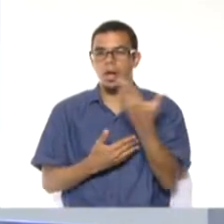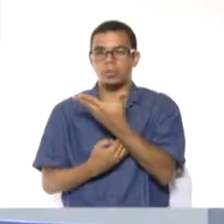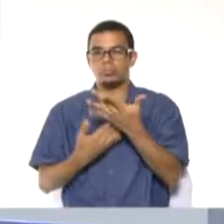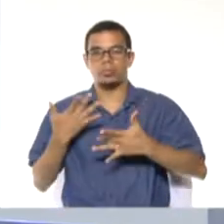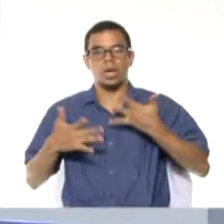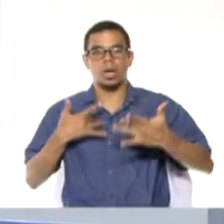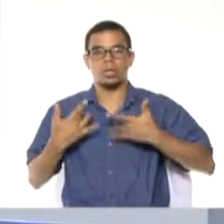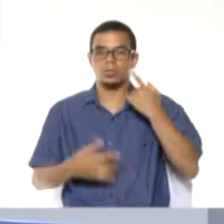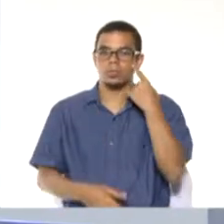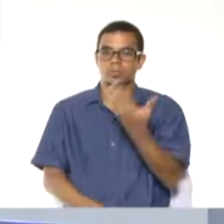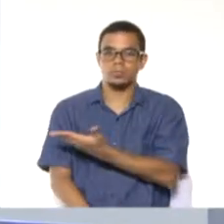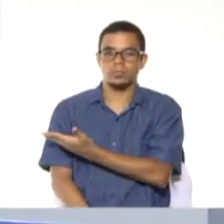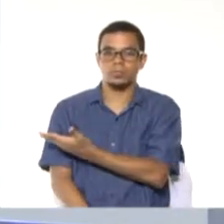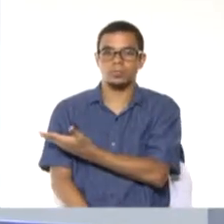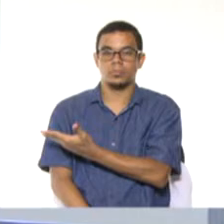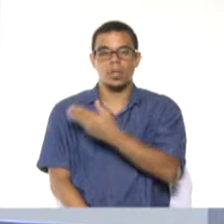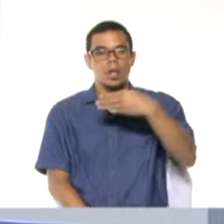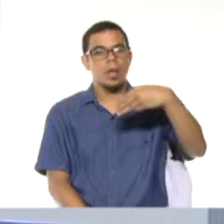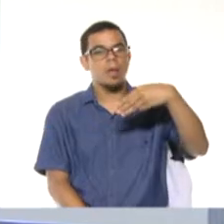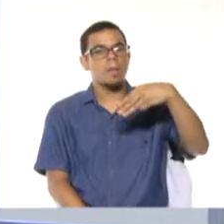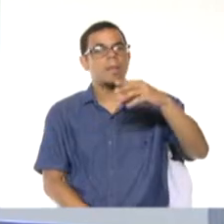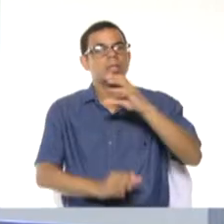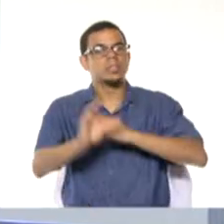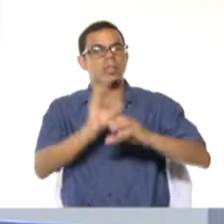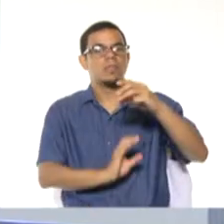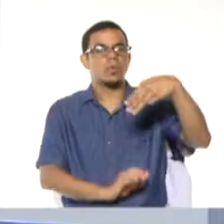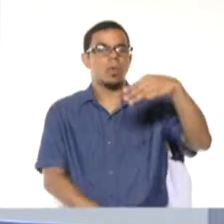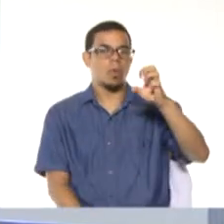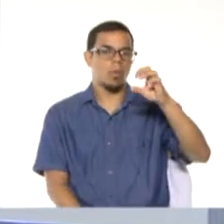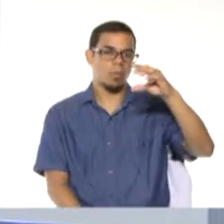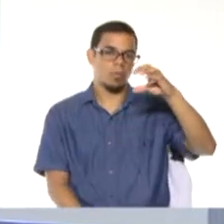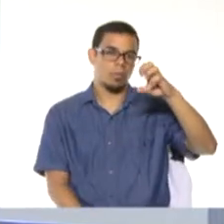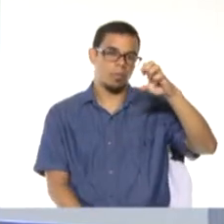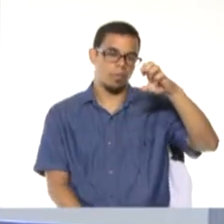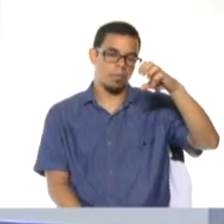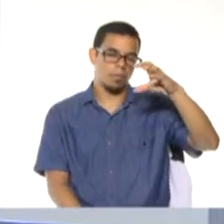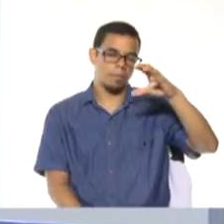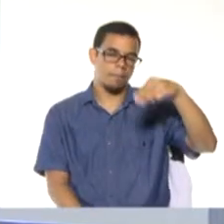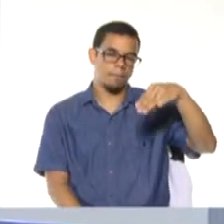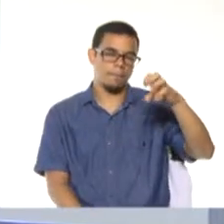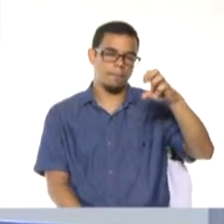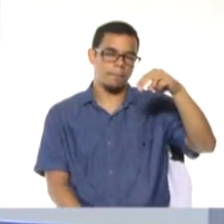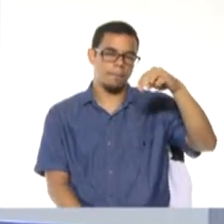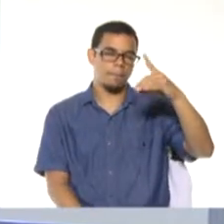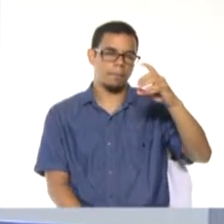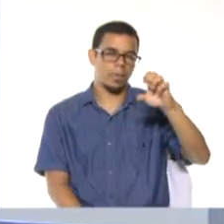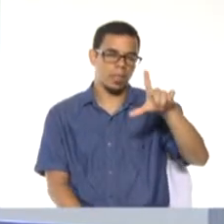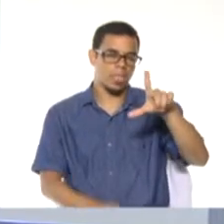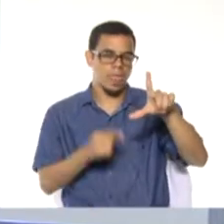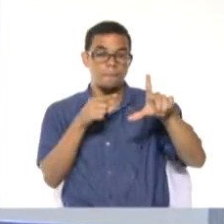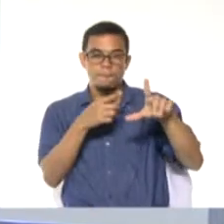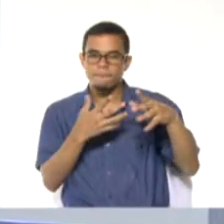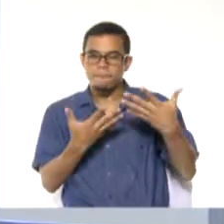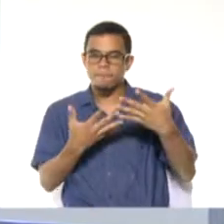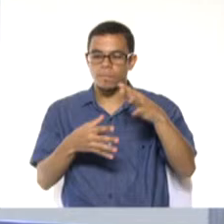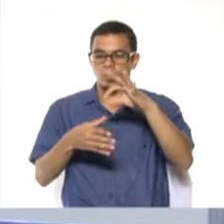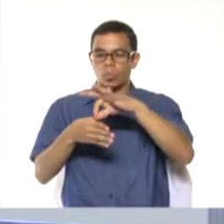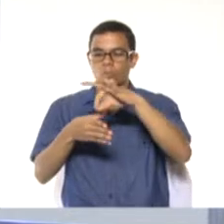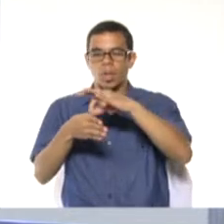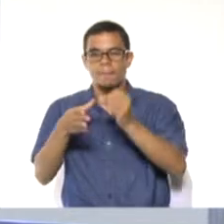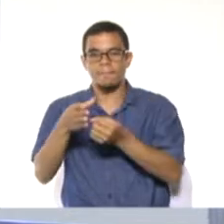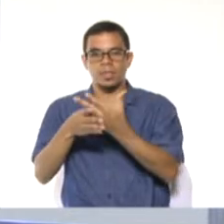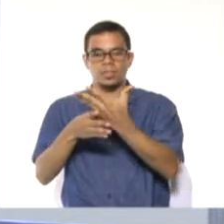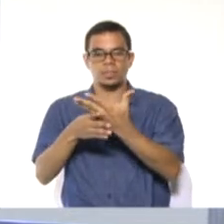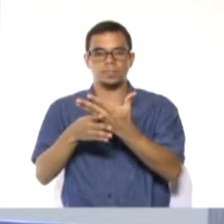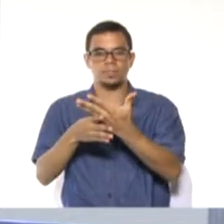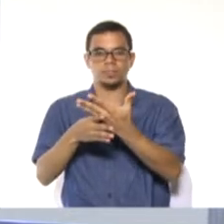los ejercicios que trabajó Mendel. Mendel trabajó con la plantita Pisum sativum, ¿recuerdan? Que esa plantita iba a tener